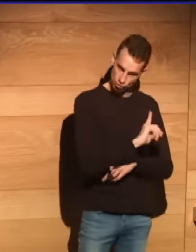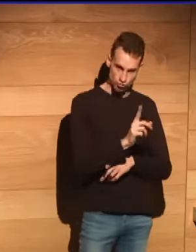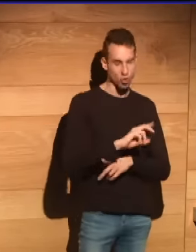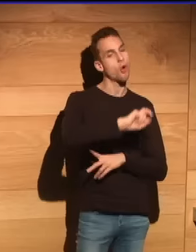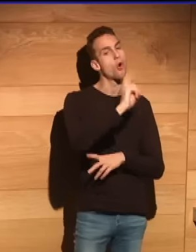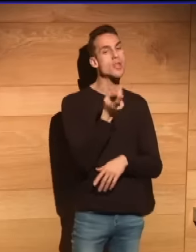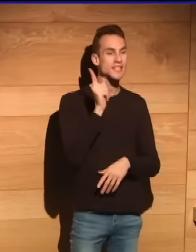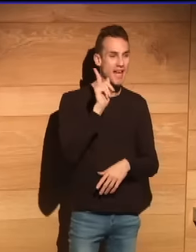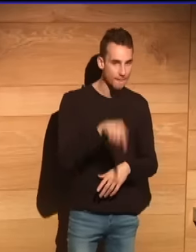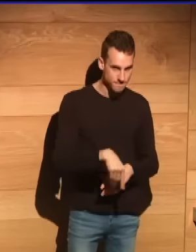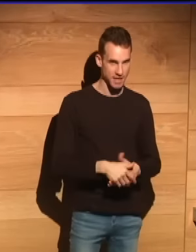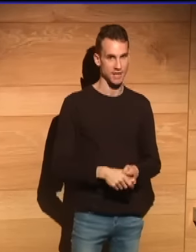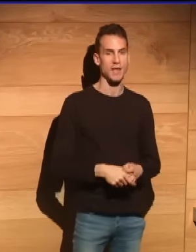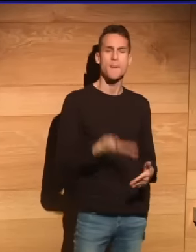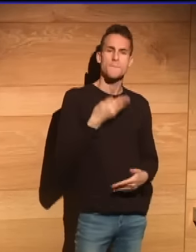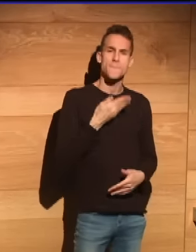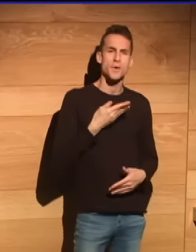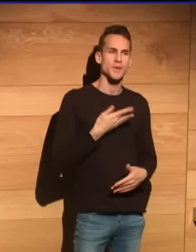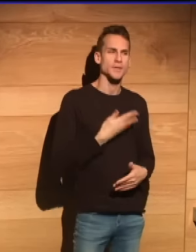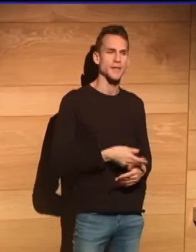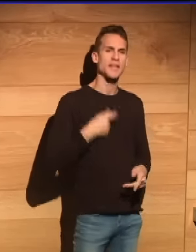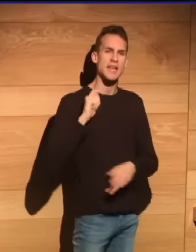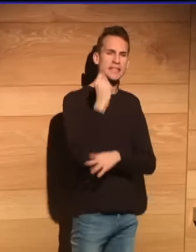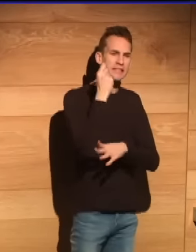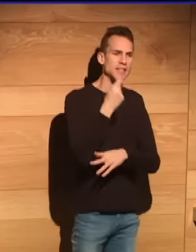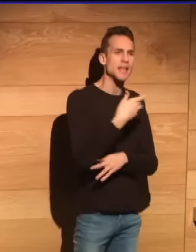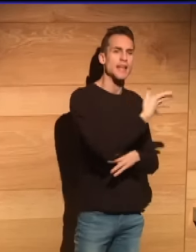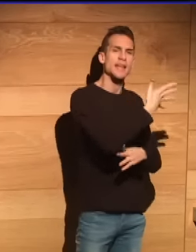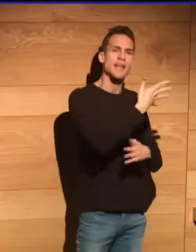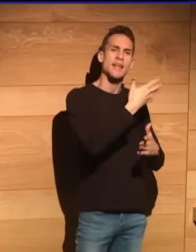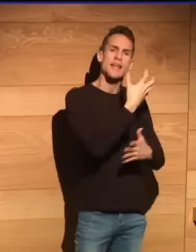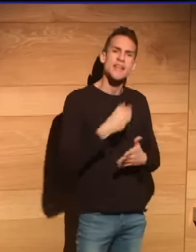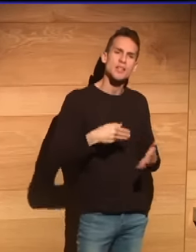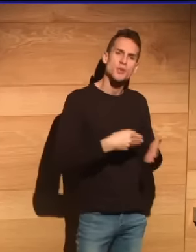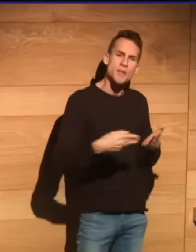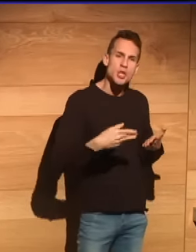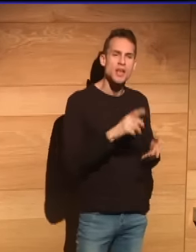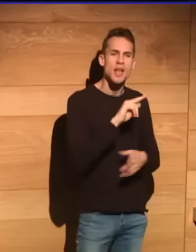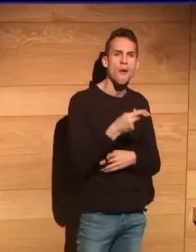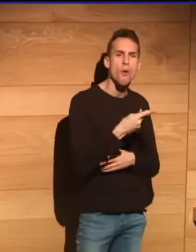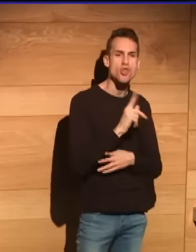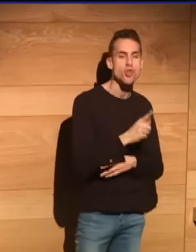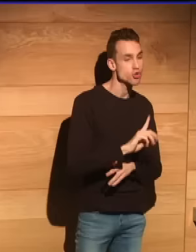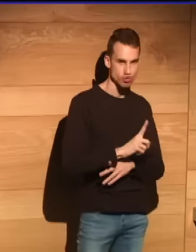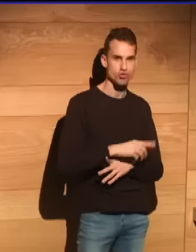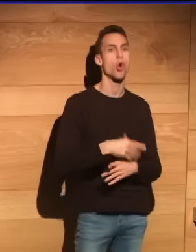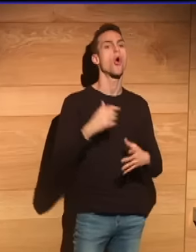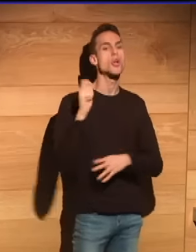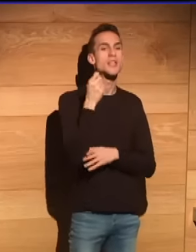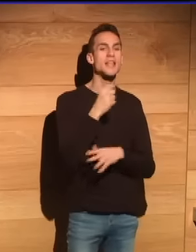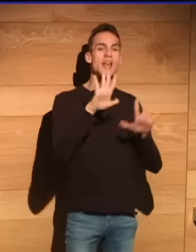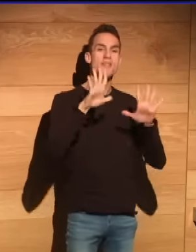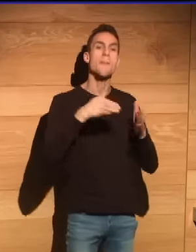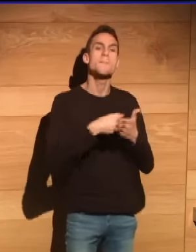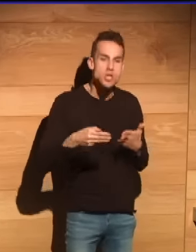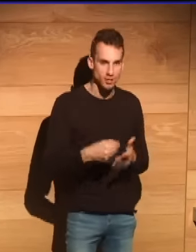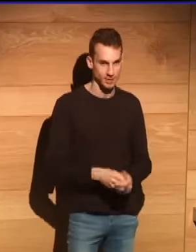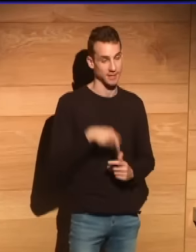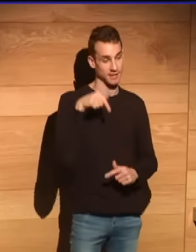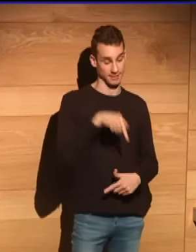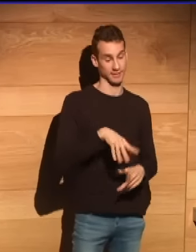los 500.000 euros, sino los siguientes 10 millones. Y eso España lo ha hecho mal y Europa también, y ahí estamos alineando